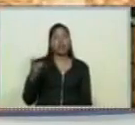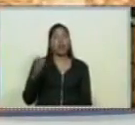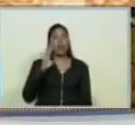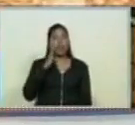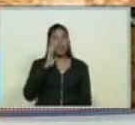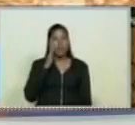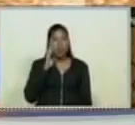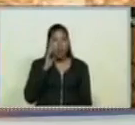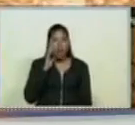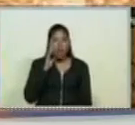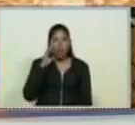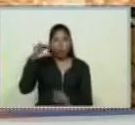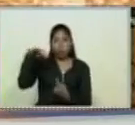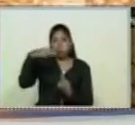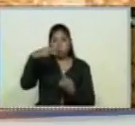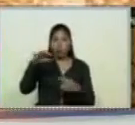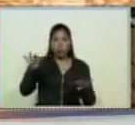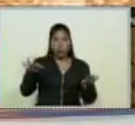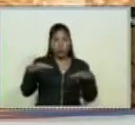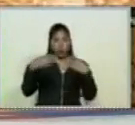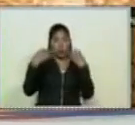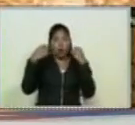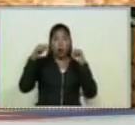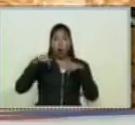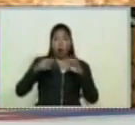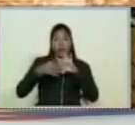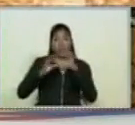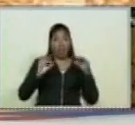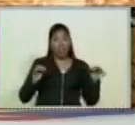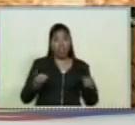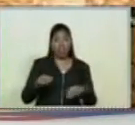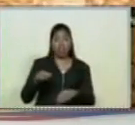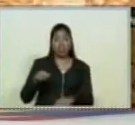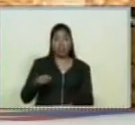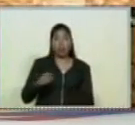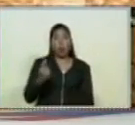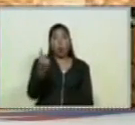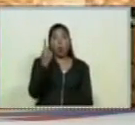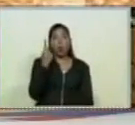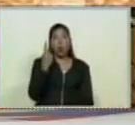viendo a esta hora, viernes 29 de septiembre. A la